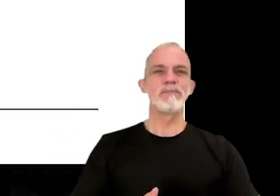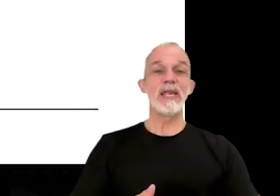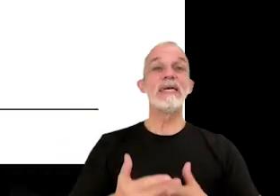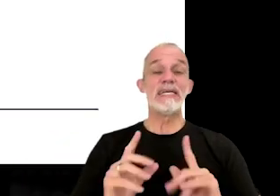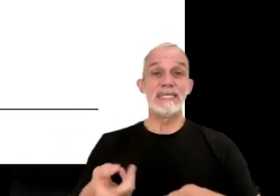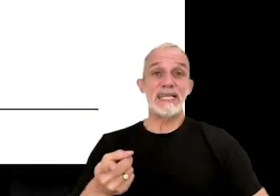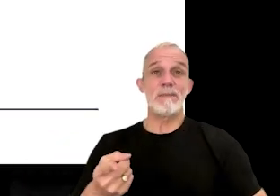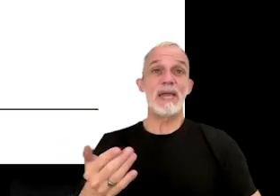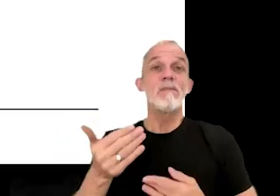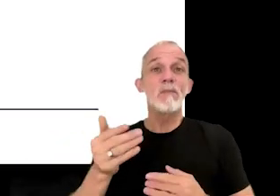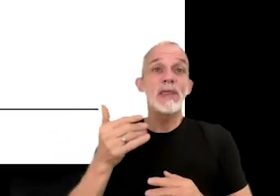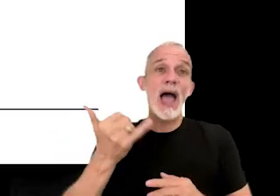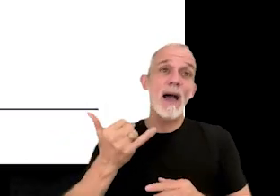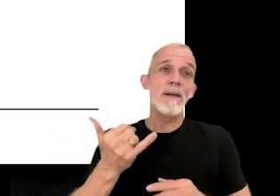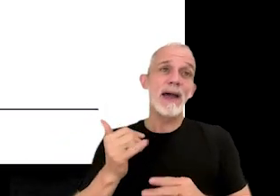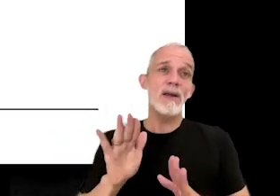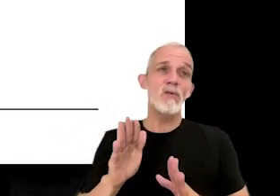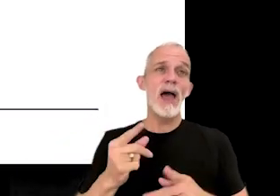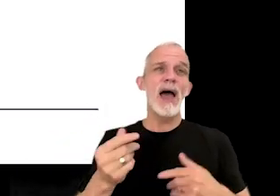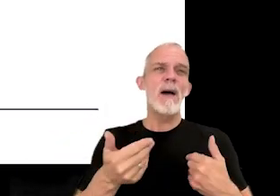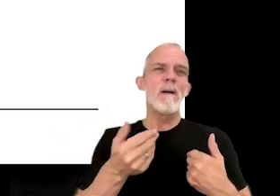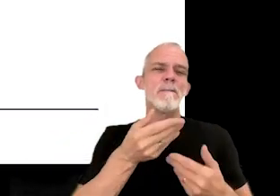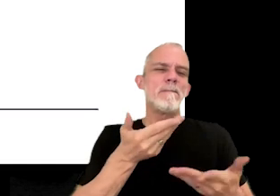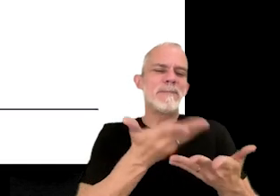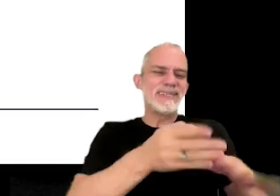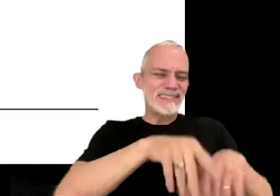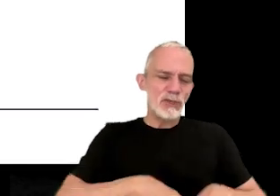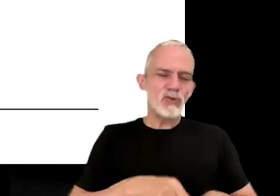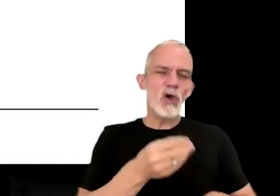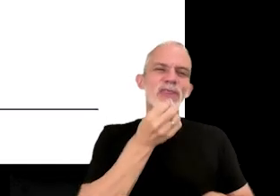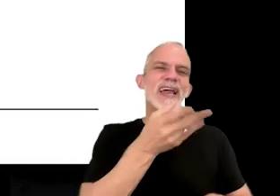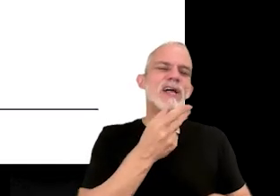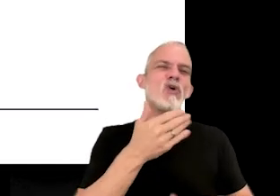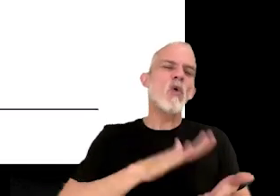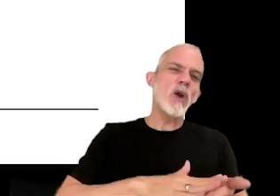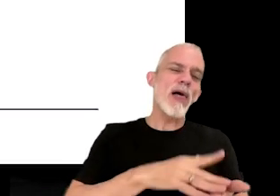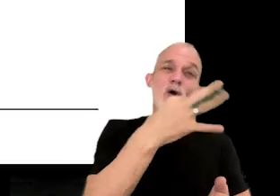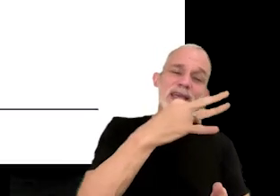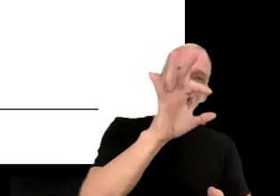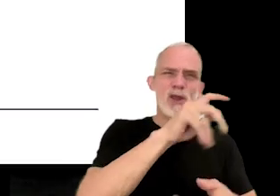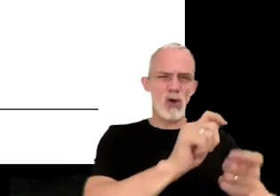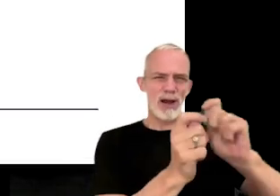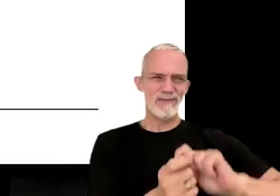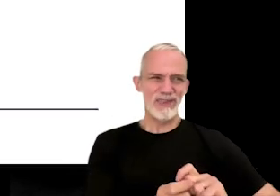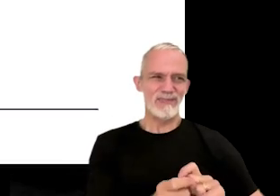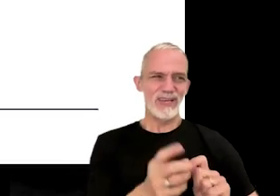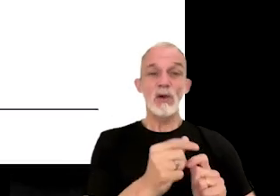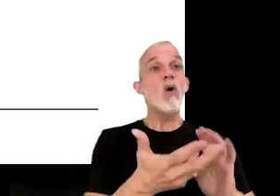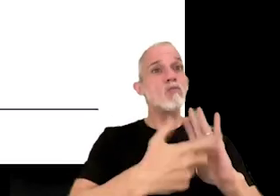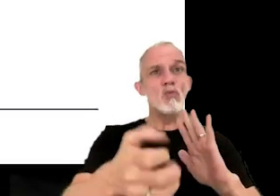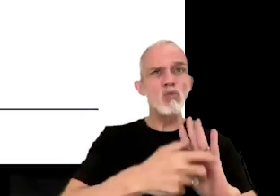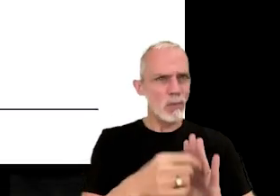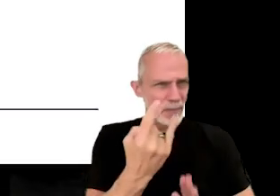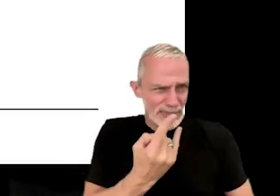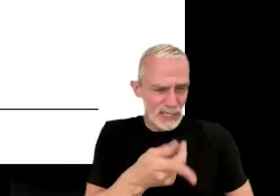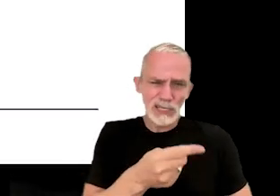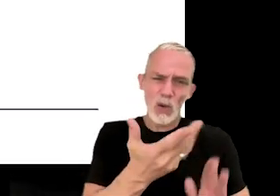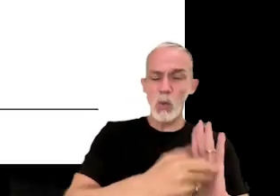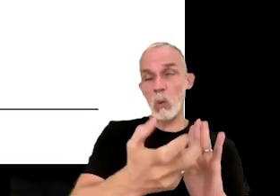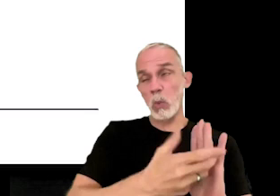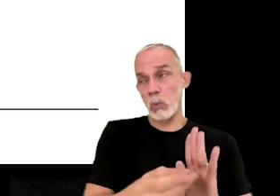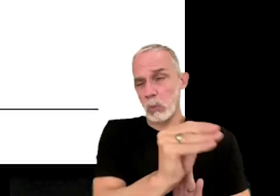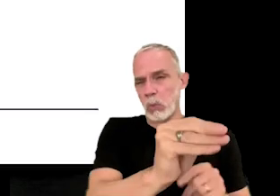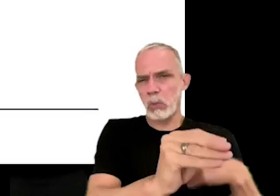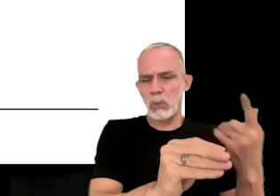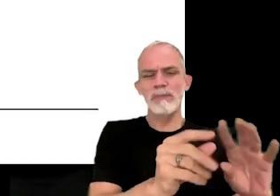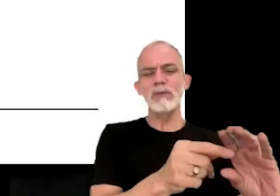También podemos llegar a tener una presentación de una declaración jurada, tanto original o rectificativa, con retenciones inexistentes, con el fin de cancelar